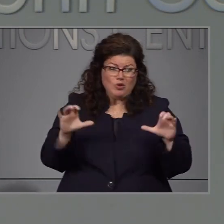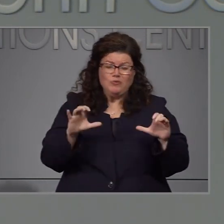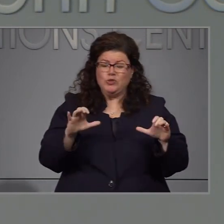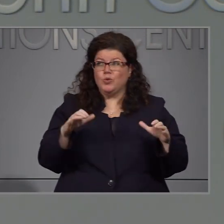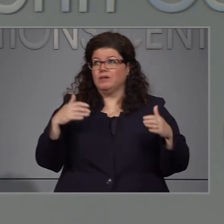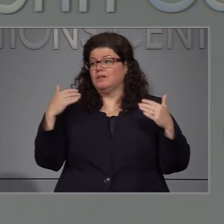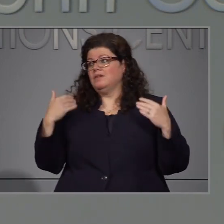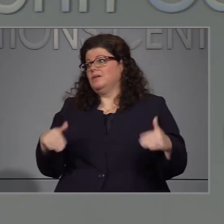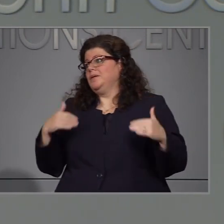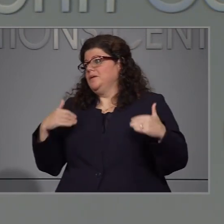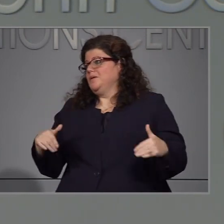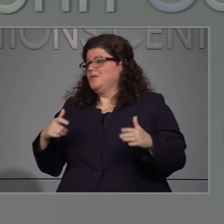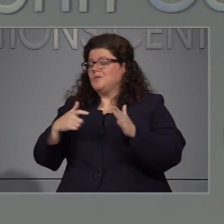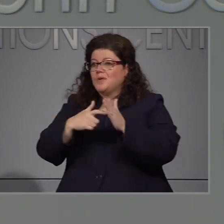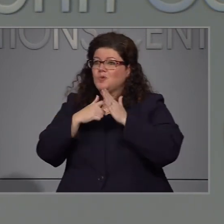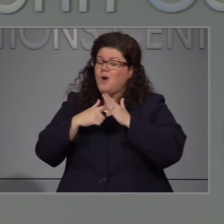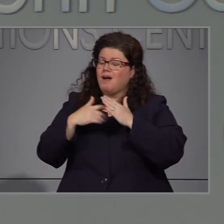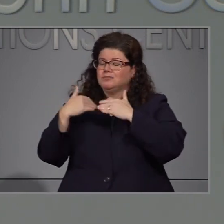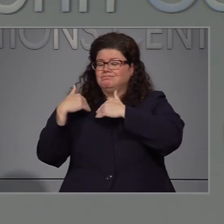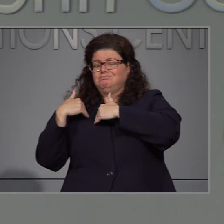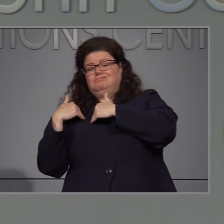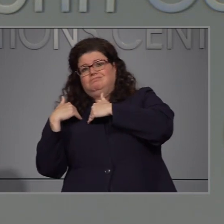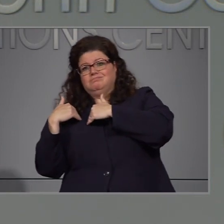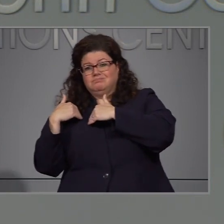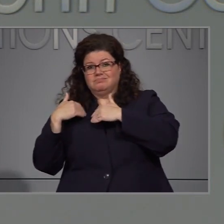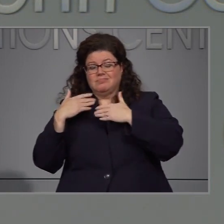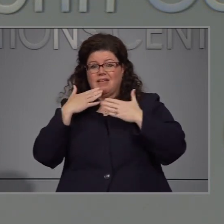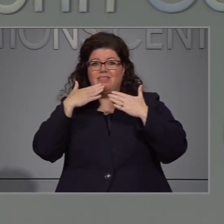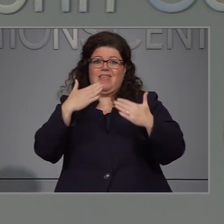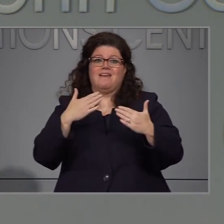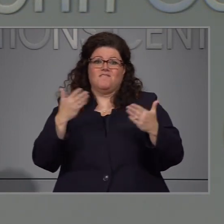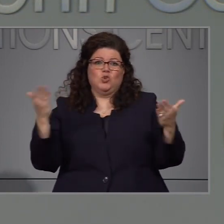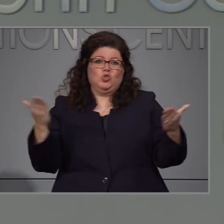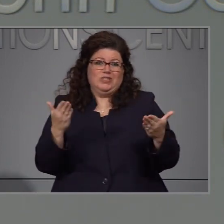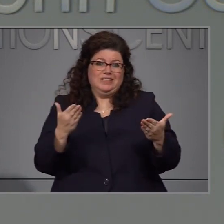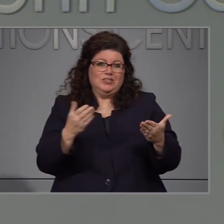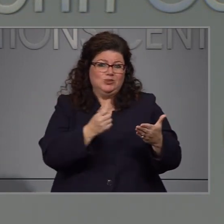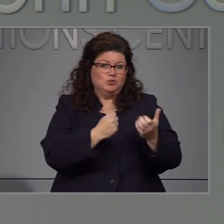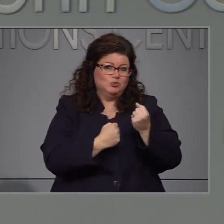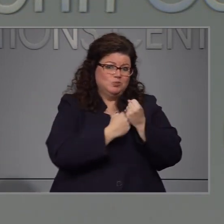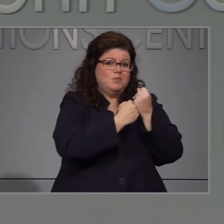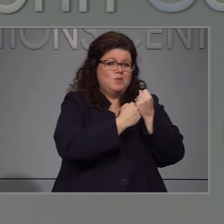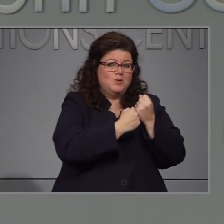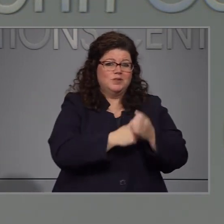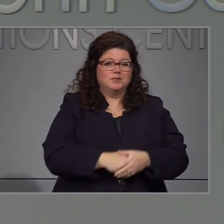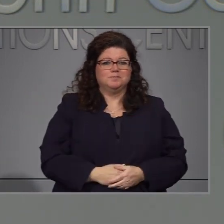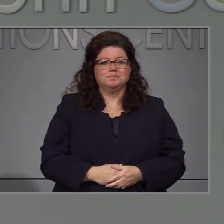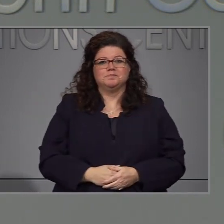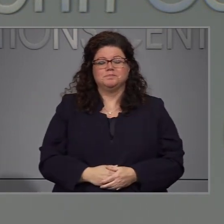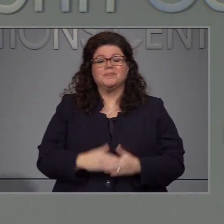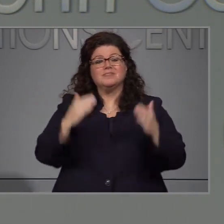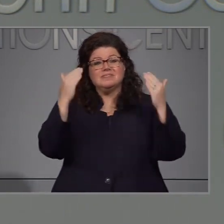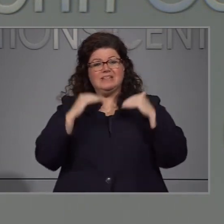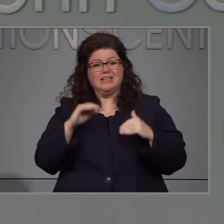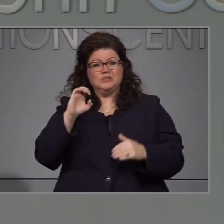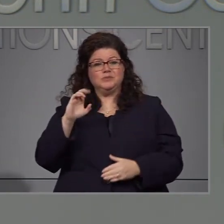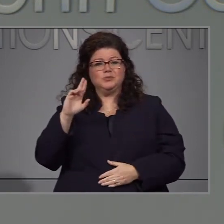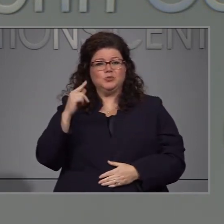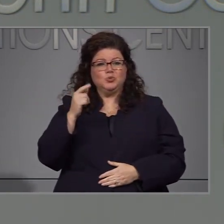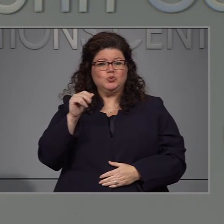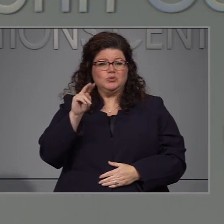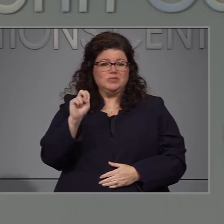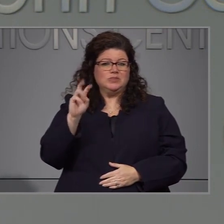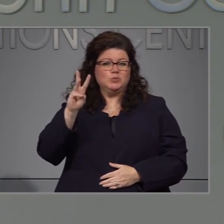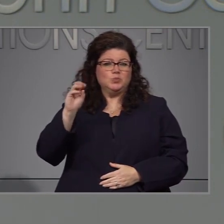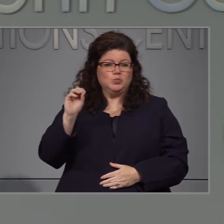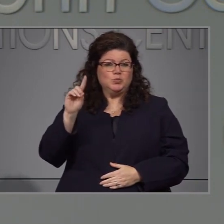lo que están haciendo ustedes ahora va más allá de lo necesario. Y ahora le voy a ceder la palabra a Jean